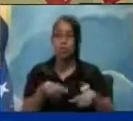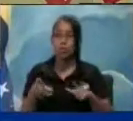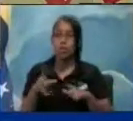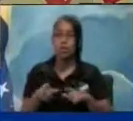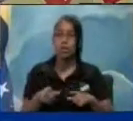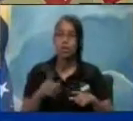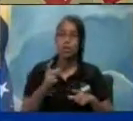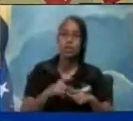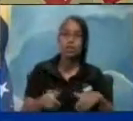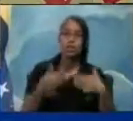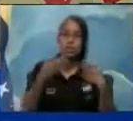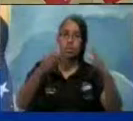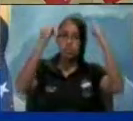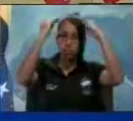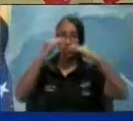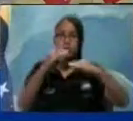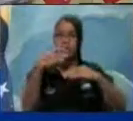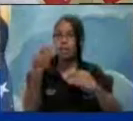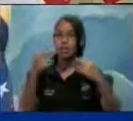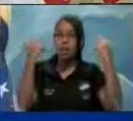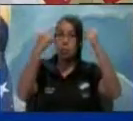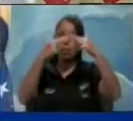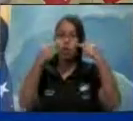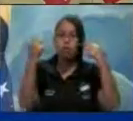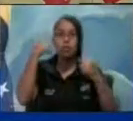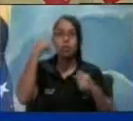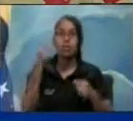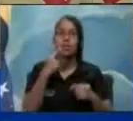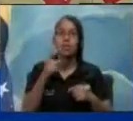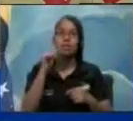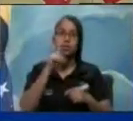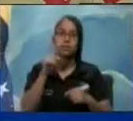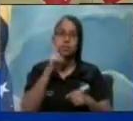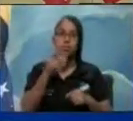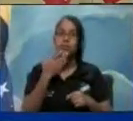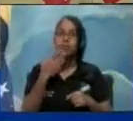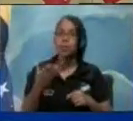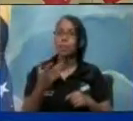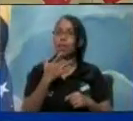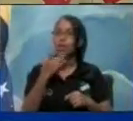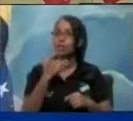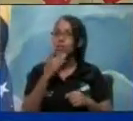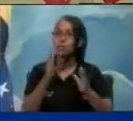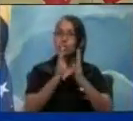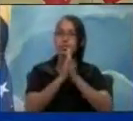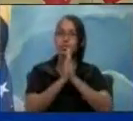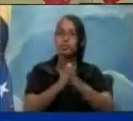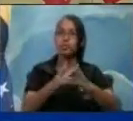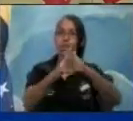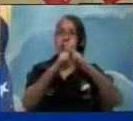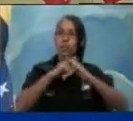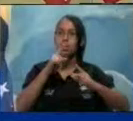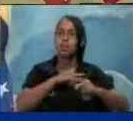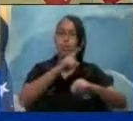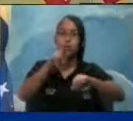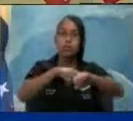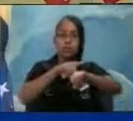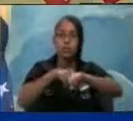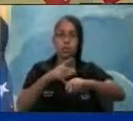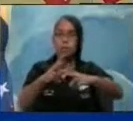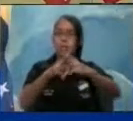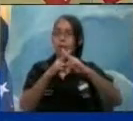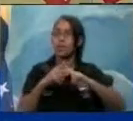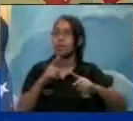zángano se echa el sombrero que le tape los ojos y te pide algo. Mire, hágame el favor y me presta su reloj. Hágame el favor